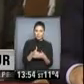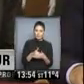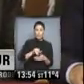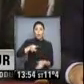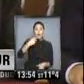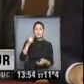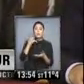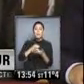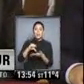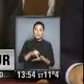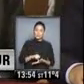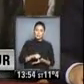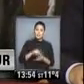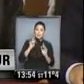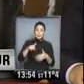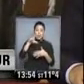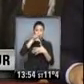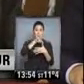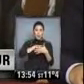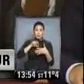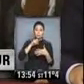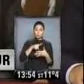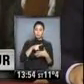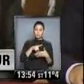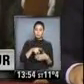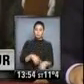de otros países latinoamericanos.